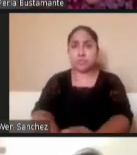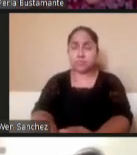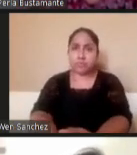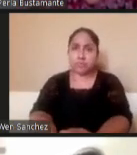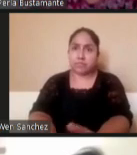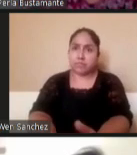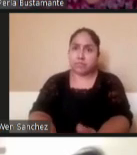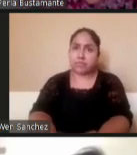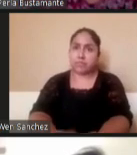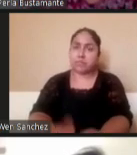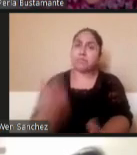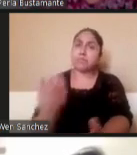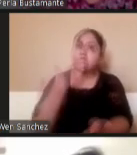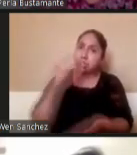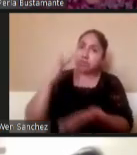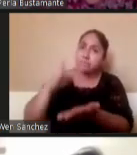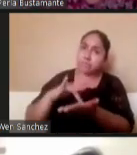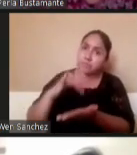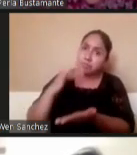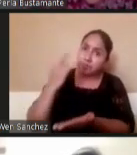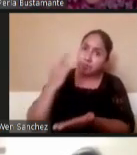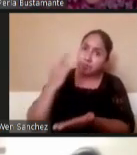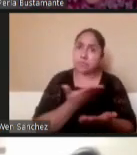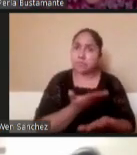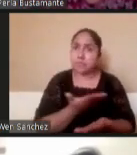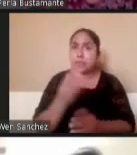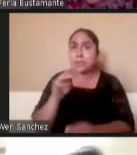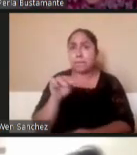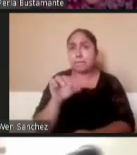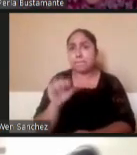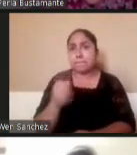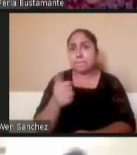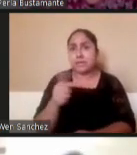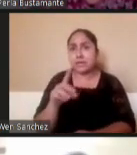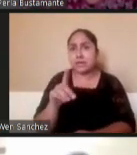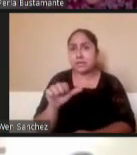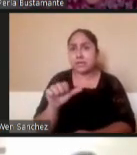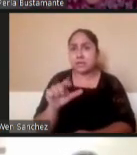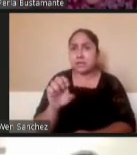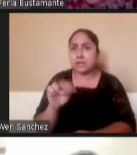Muy bien, gracias, regidora Sánchez. Regidor Magdaleno Silva, lo escuchamos.